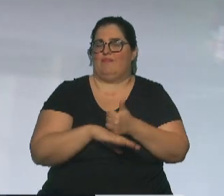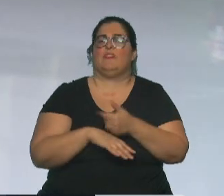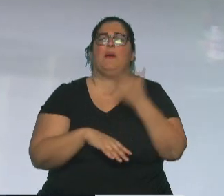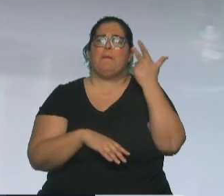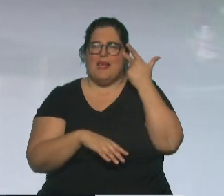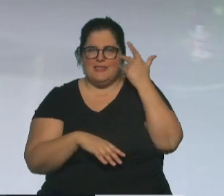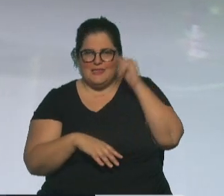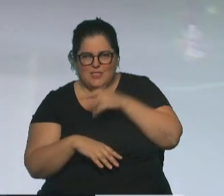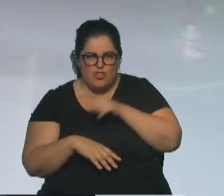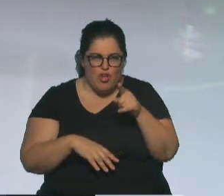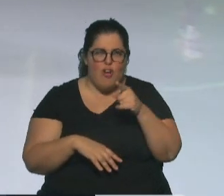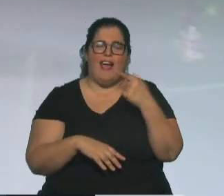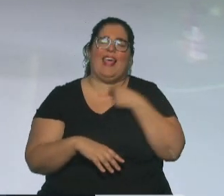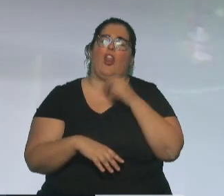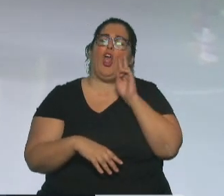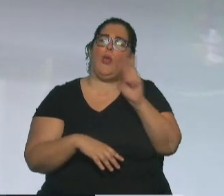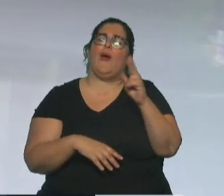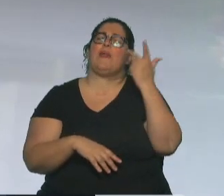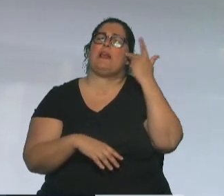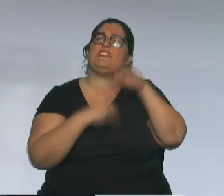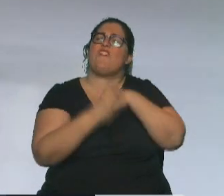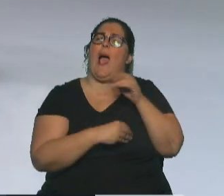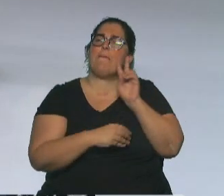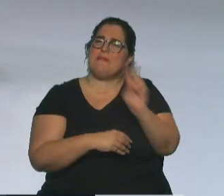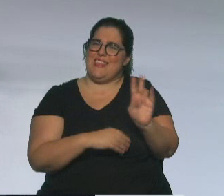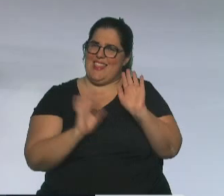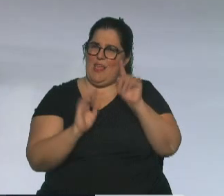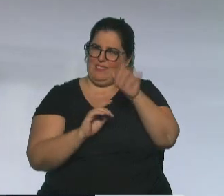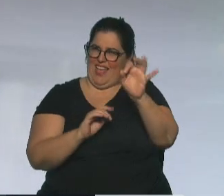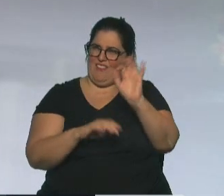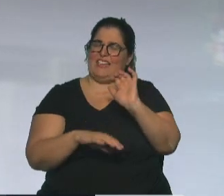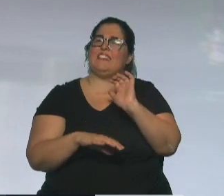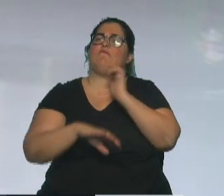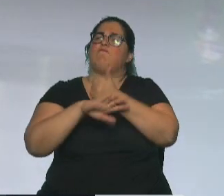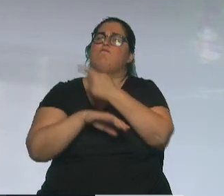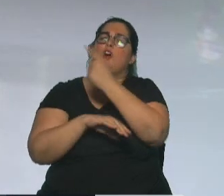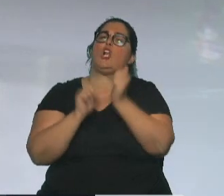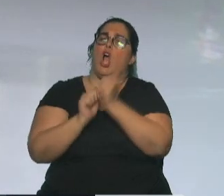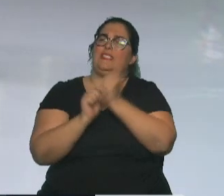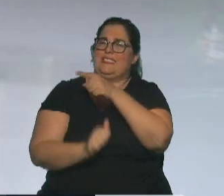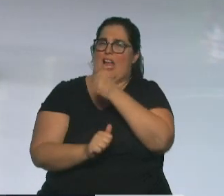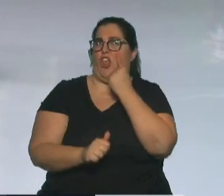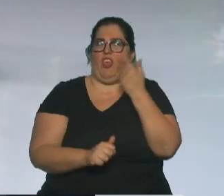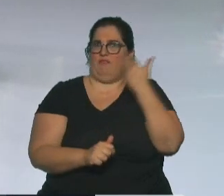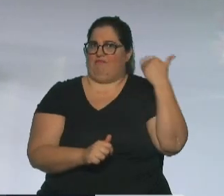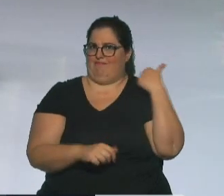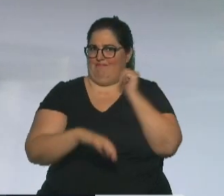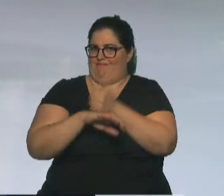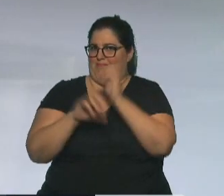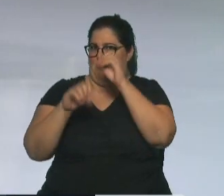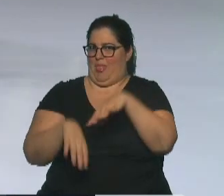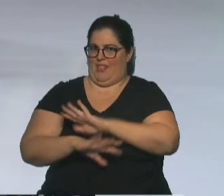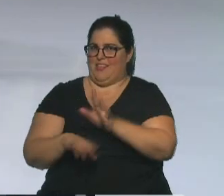mostrarte la familia de Messi porque vos sabés que están en Rosario desde hace unos Sí. días y eso nunca